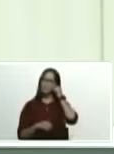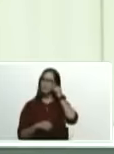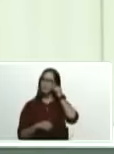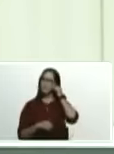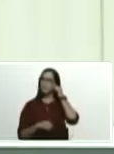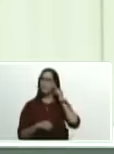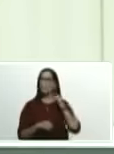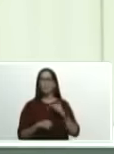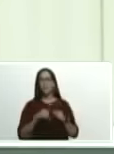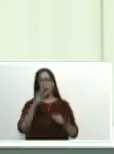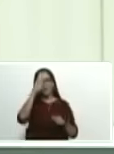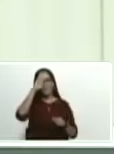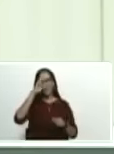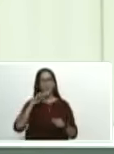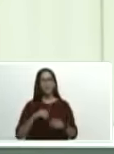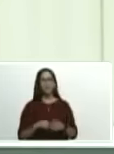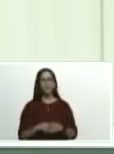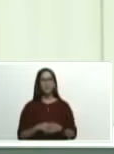Barina,